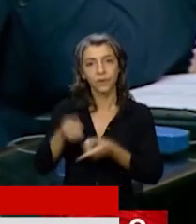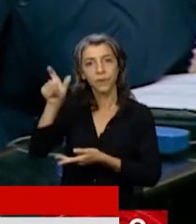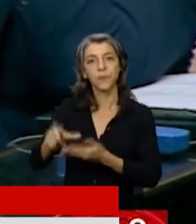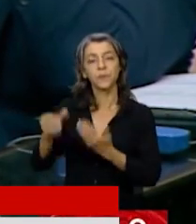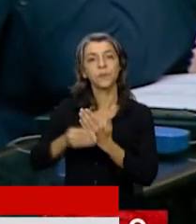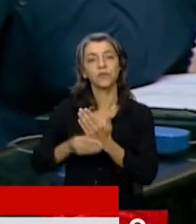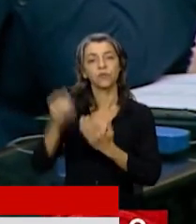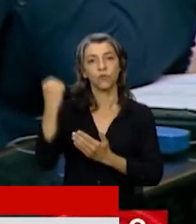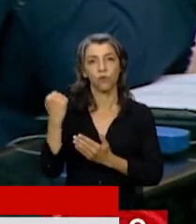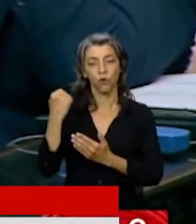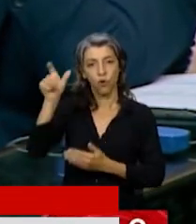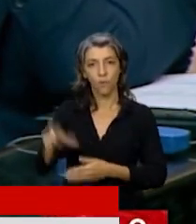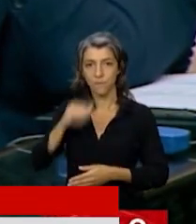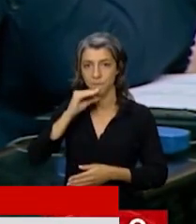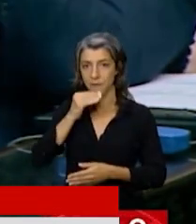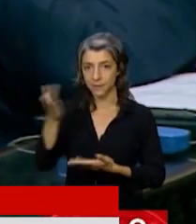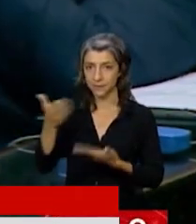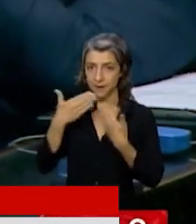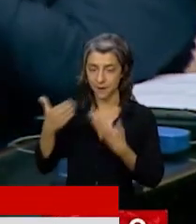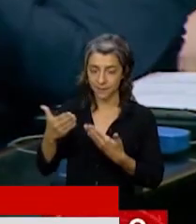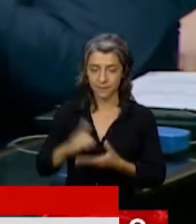Economía, el doctor Sergio Massa.